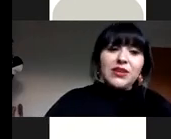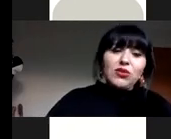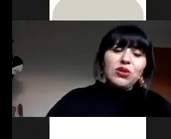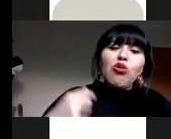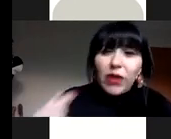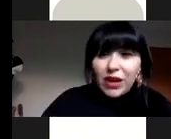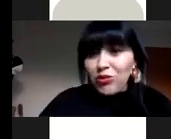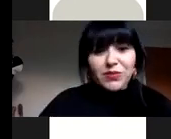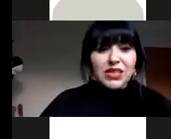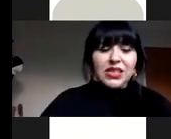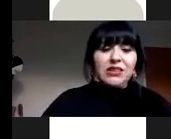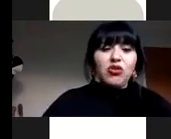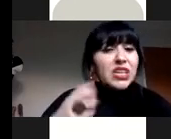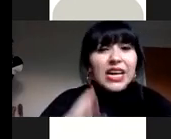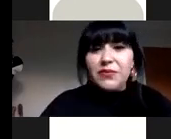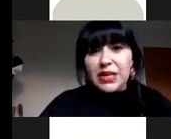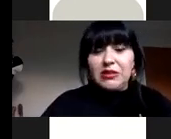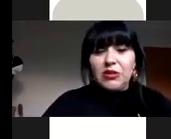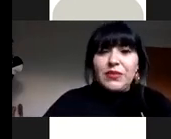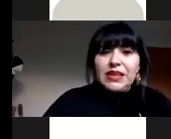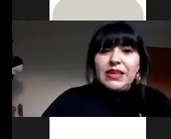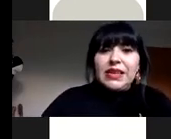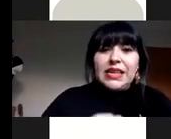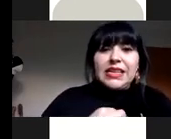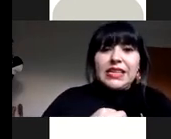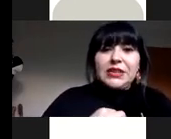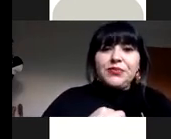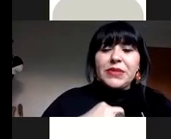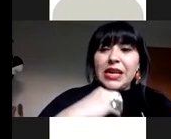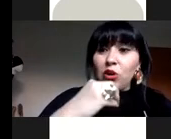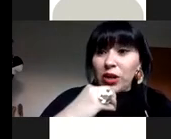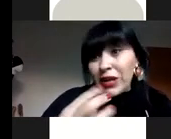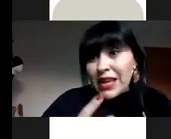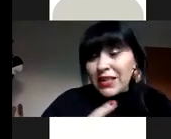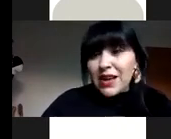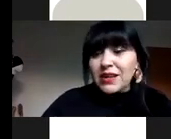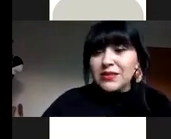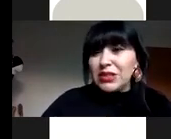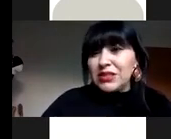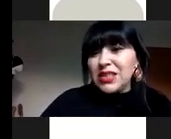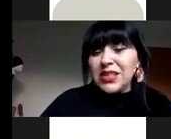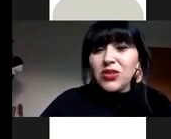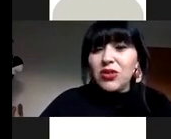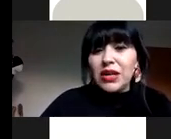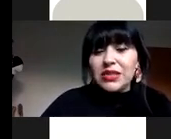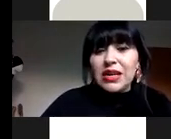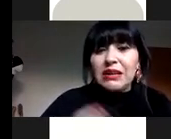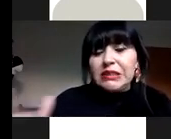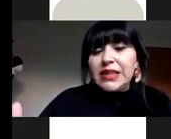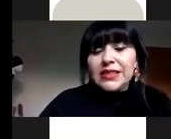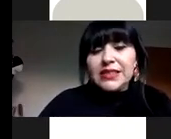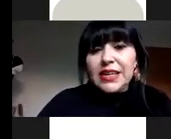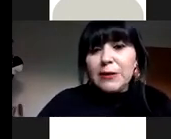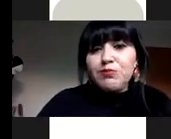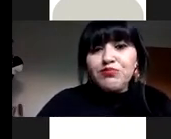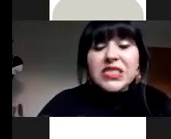menos, juegos muy repetitivos, decaimiento. En los escolares ya, entendiéndolos